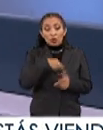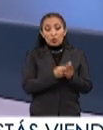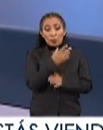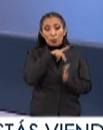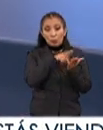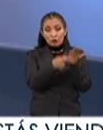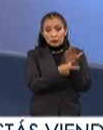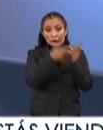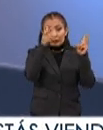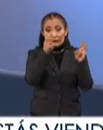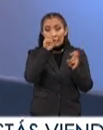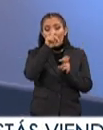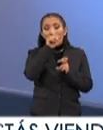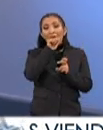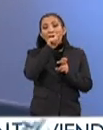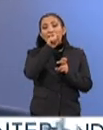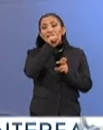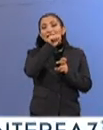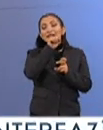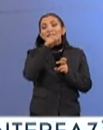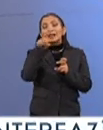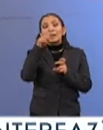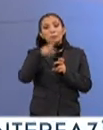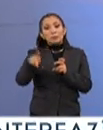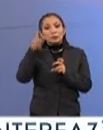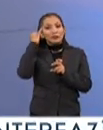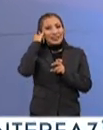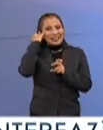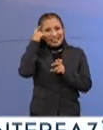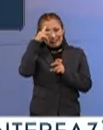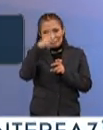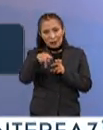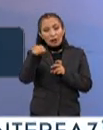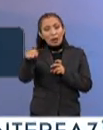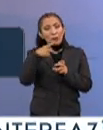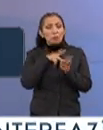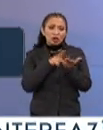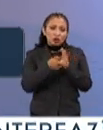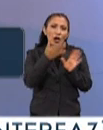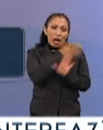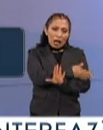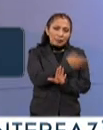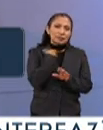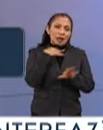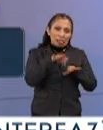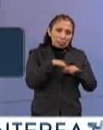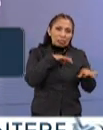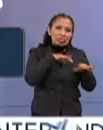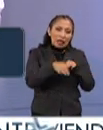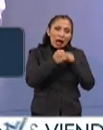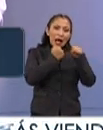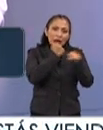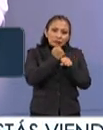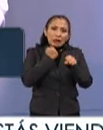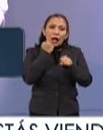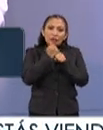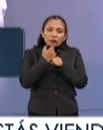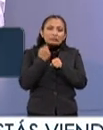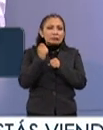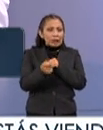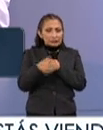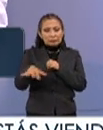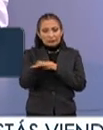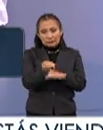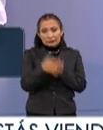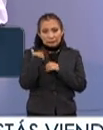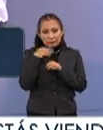nuevo proyecto que es el Atlas de los Pueblos Indígenas de México. Es un proyecto que lleva varios años ya de desarrollo, ha implicado en la